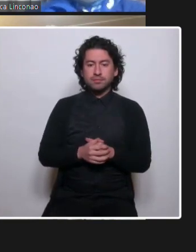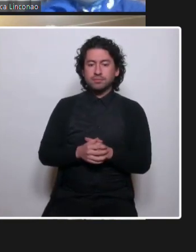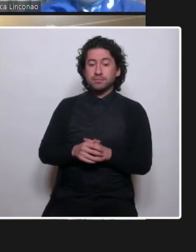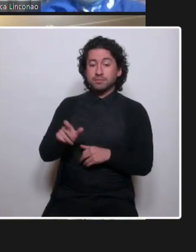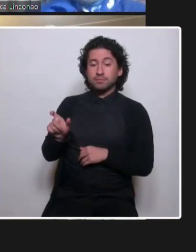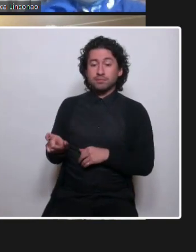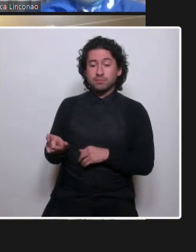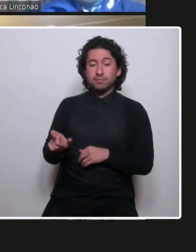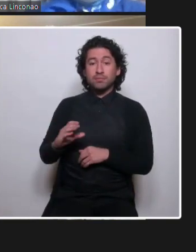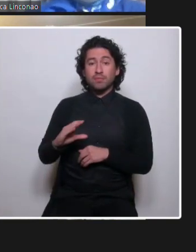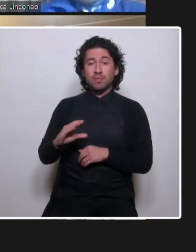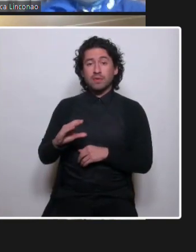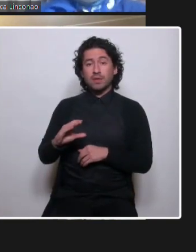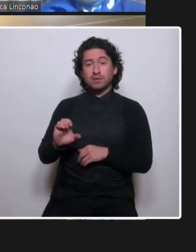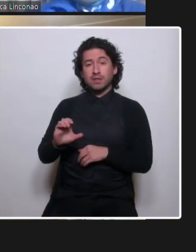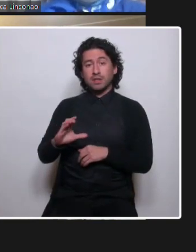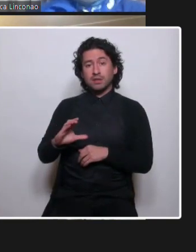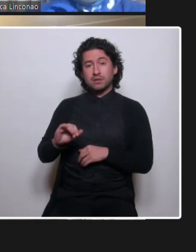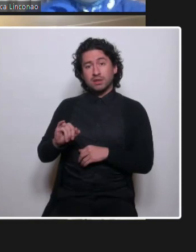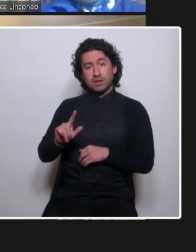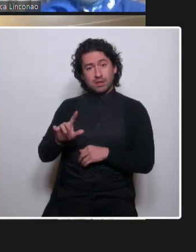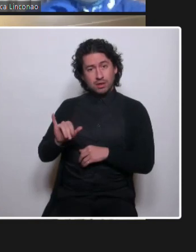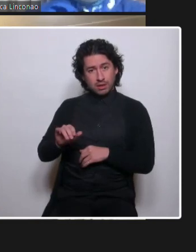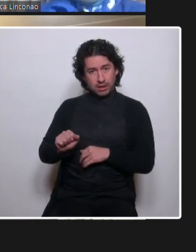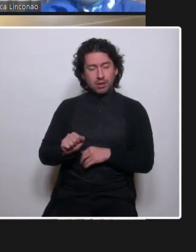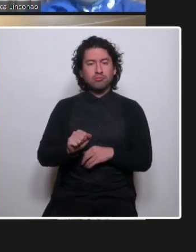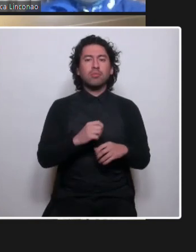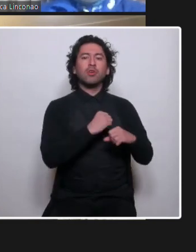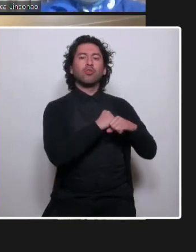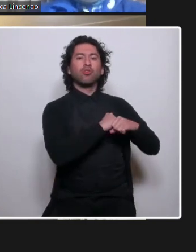Convencional Cecilia Uvilla. En contra.